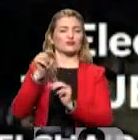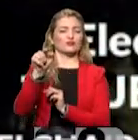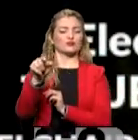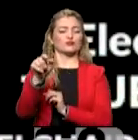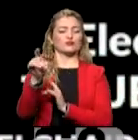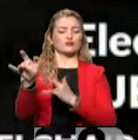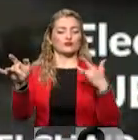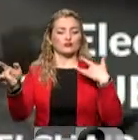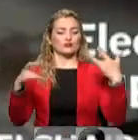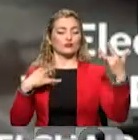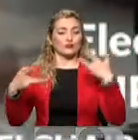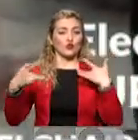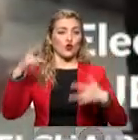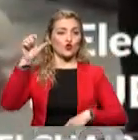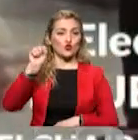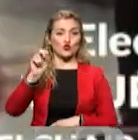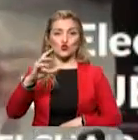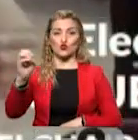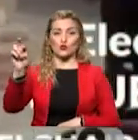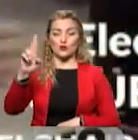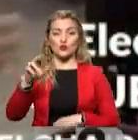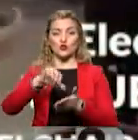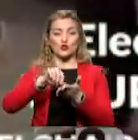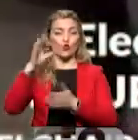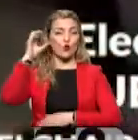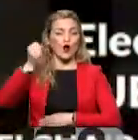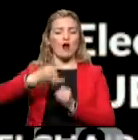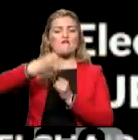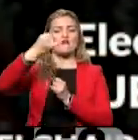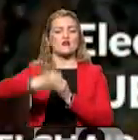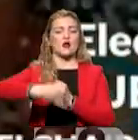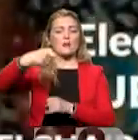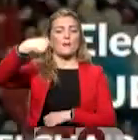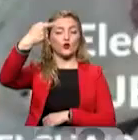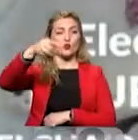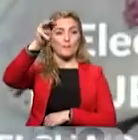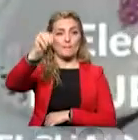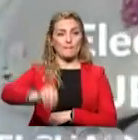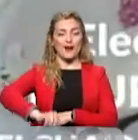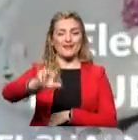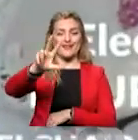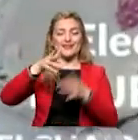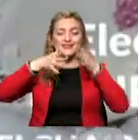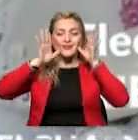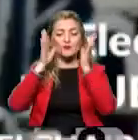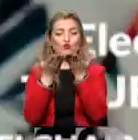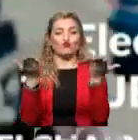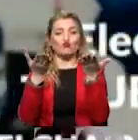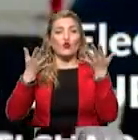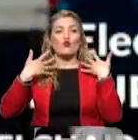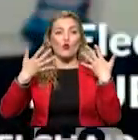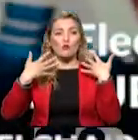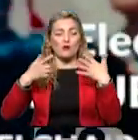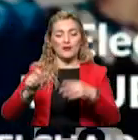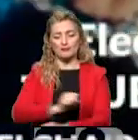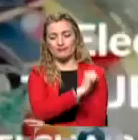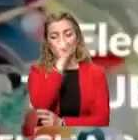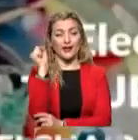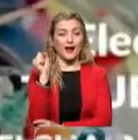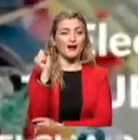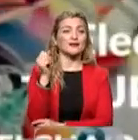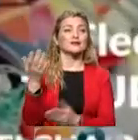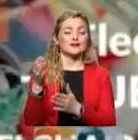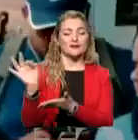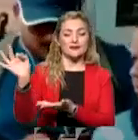de la ciudad de Cuenca y el evento final será el próximo martes 3 de diciembre en Guayaquil. La ganadora del Miss